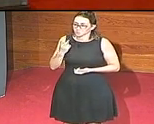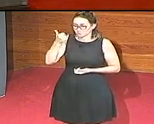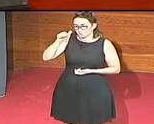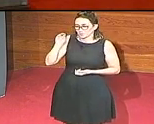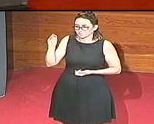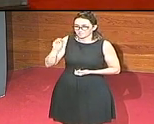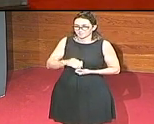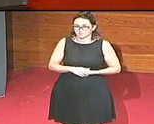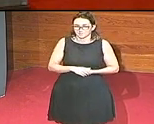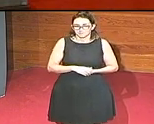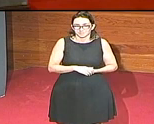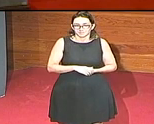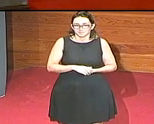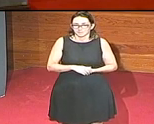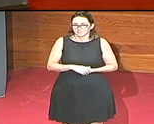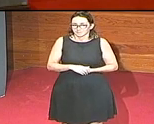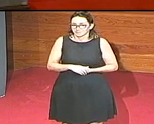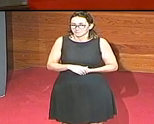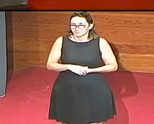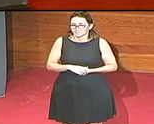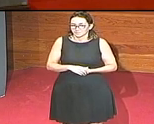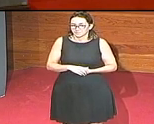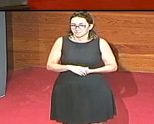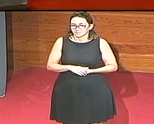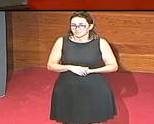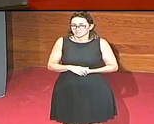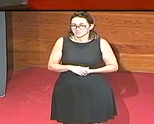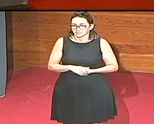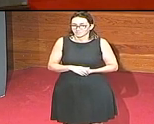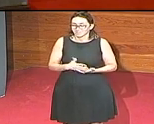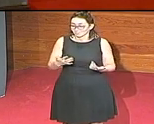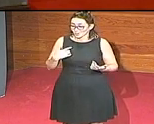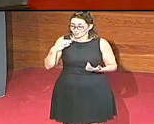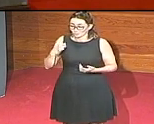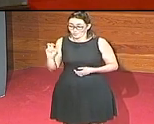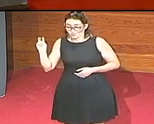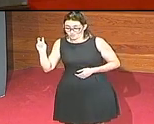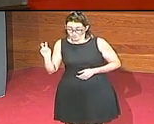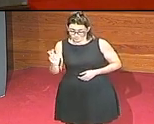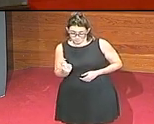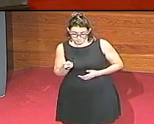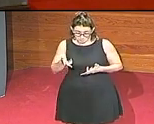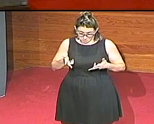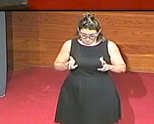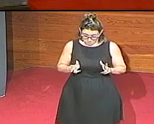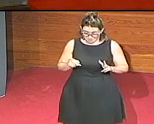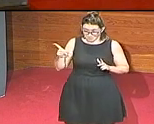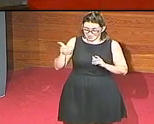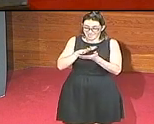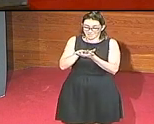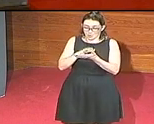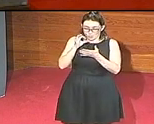ese orden bueno justo cuando cuando llegaba estás hablando de que utilizas e illustrator